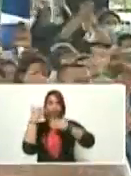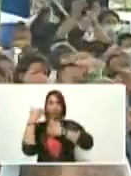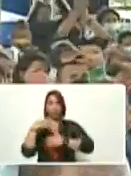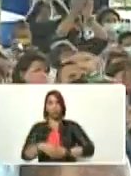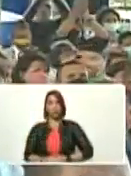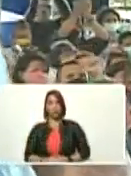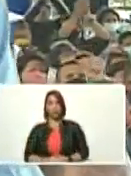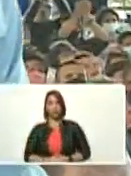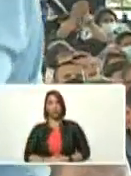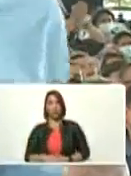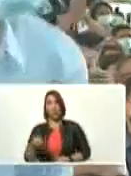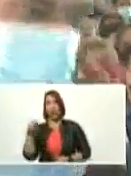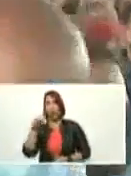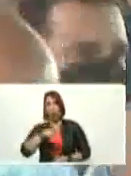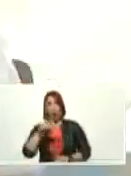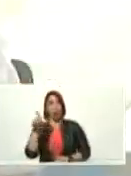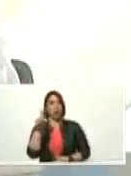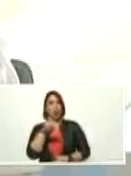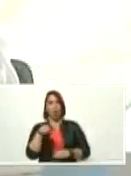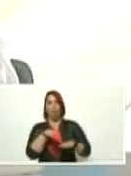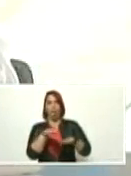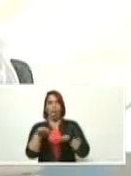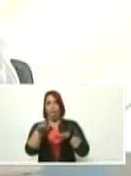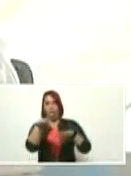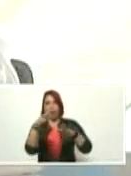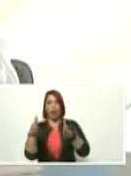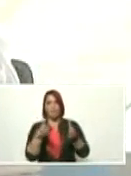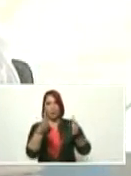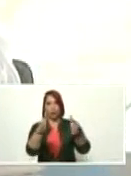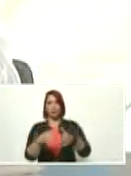consiguió cola en el camino.